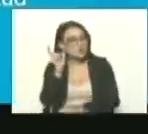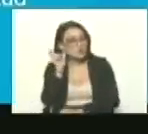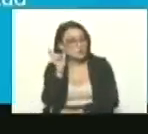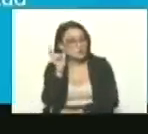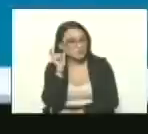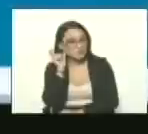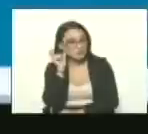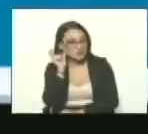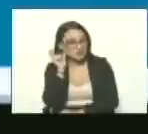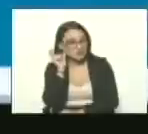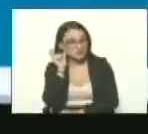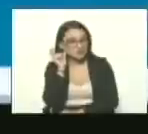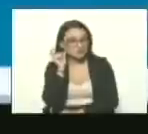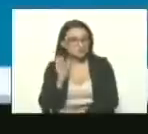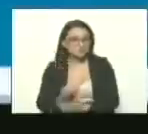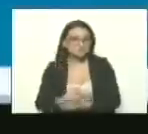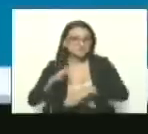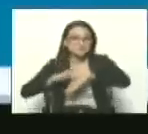Elsie,